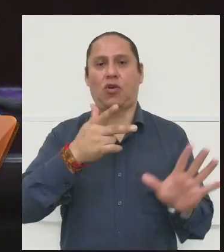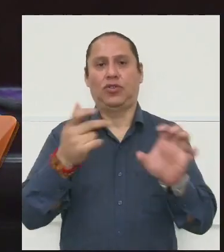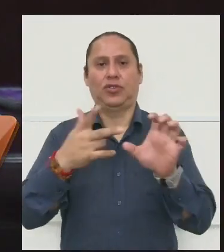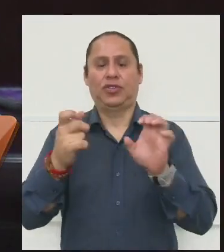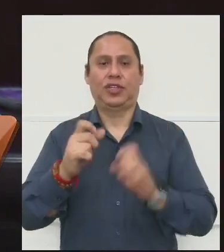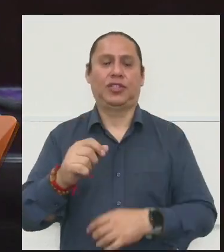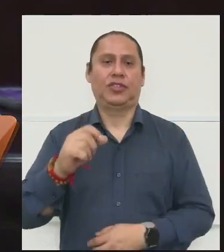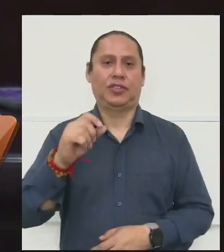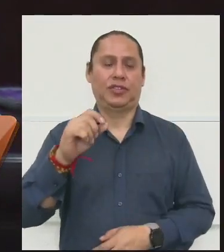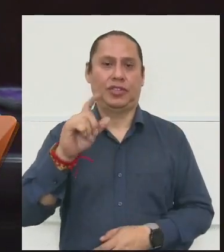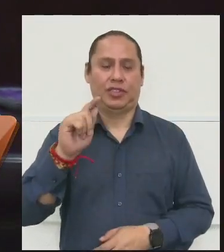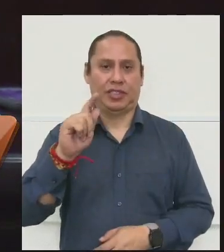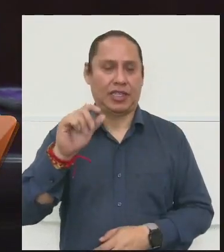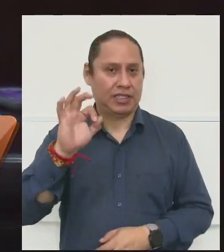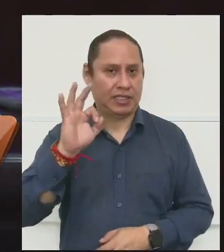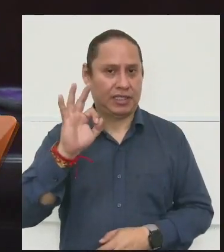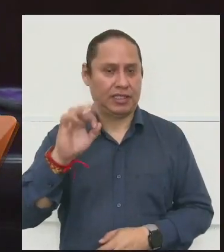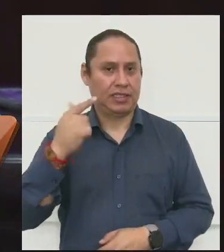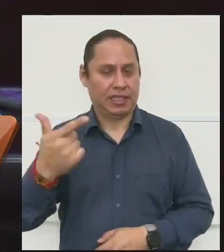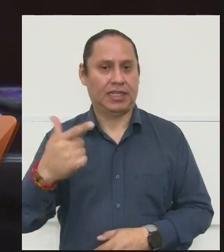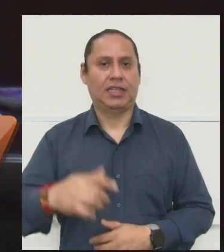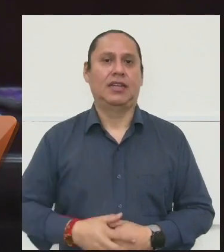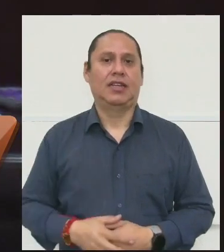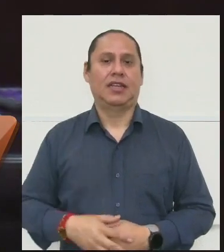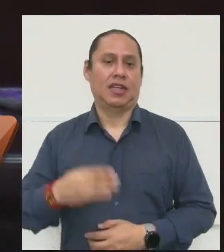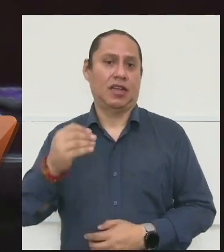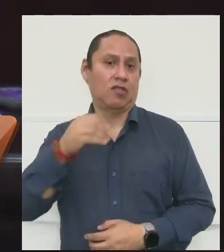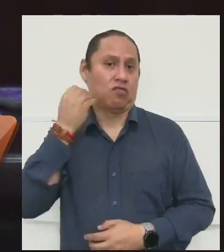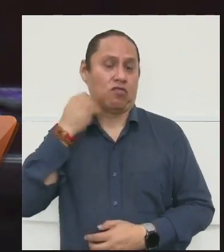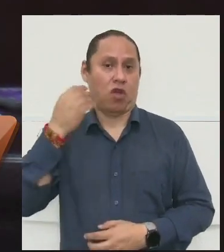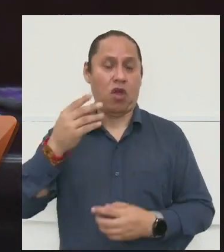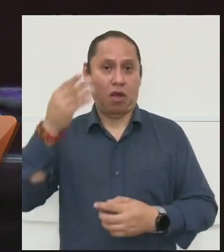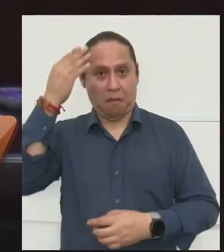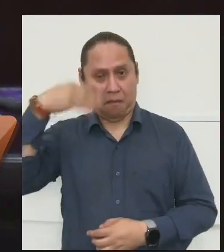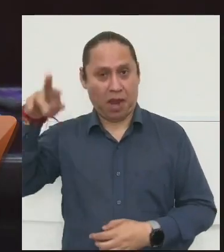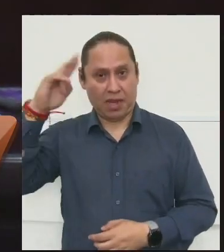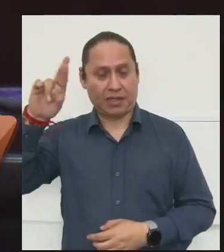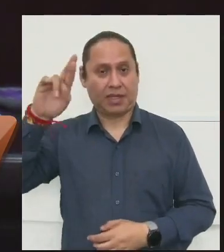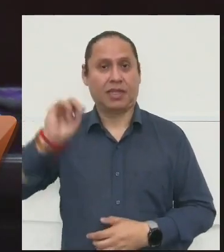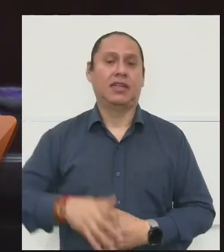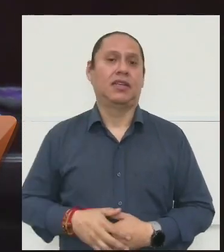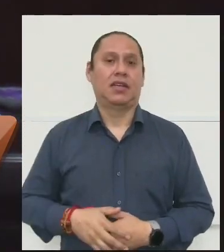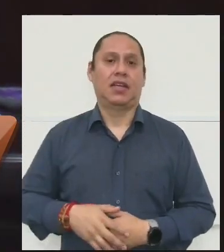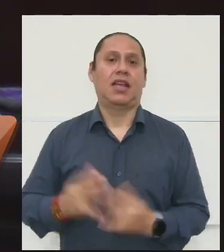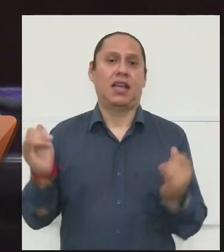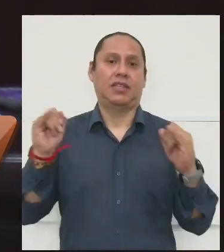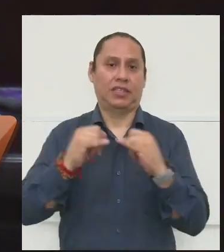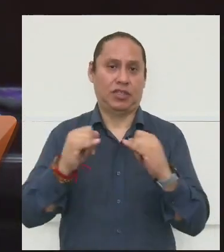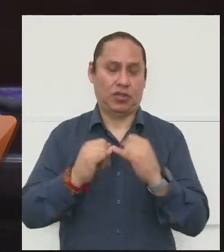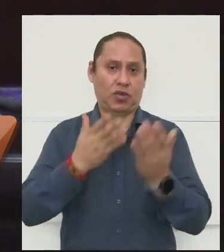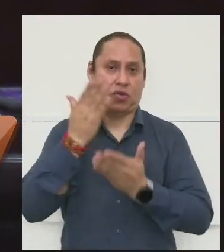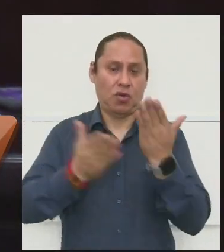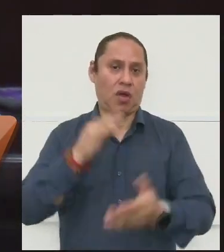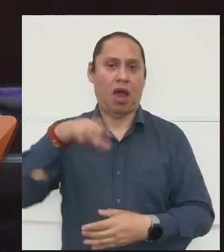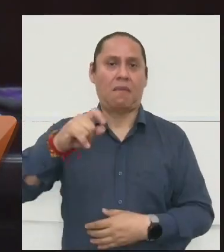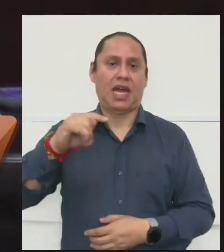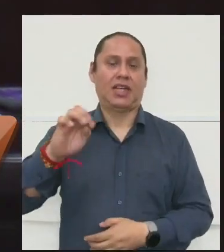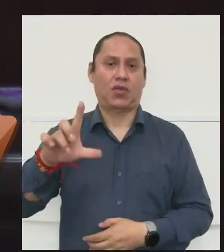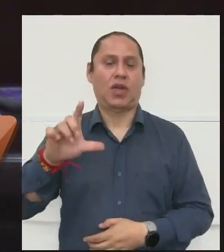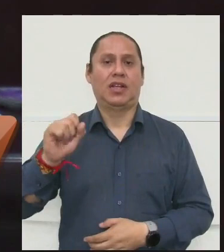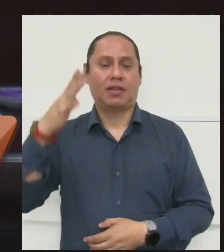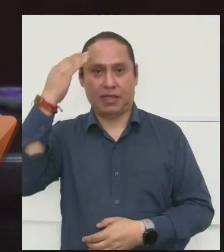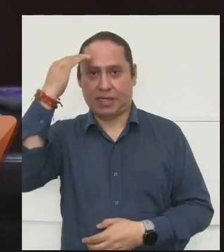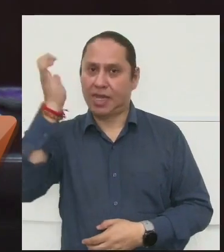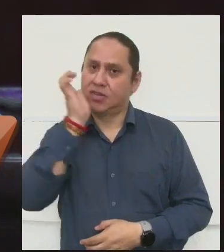8837 maestría en derecho constitucional y Amparo instituto de estudios superiores Manuel José de Rojas San